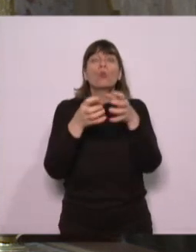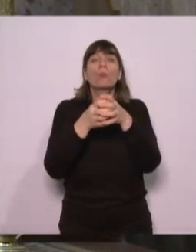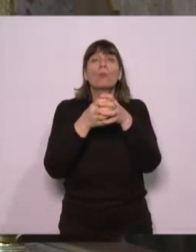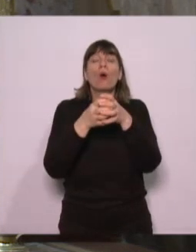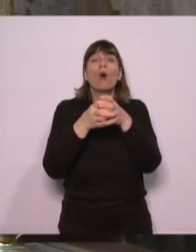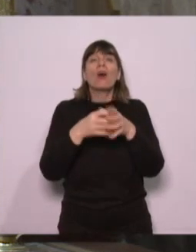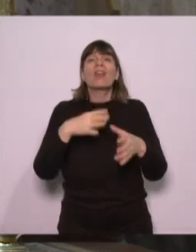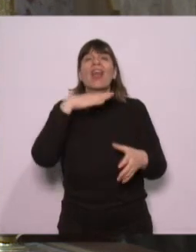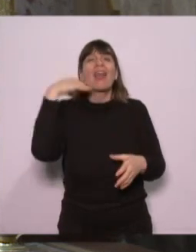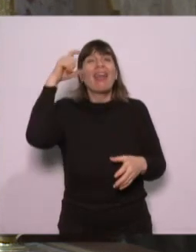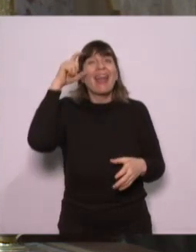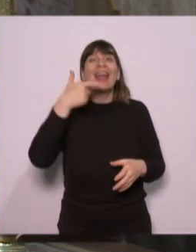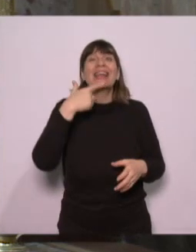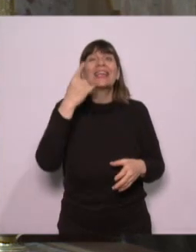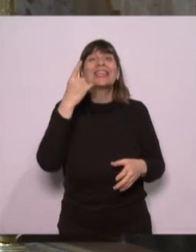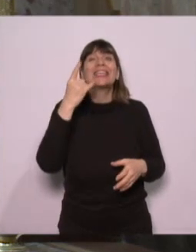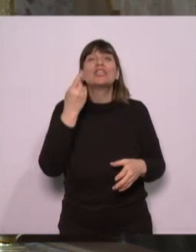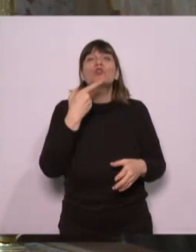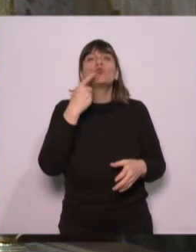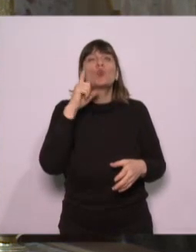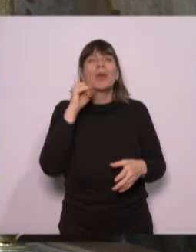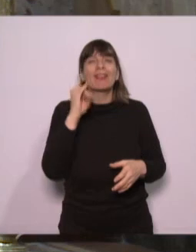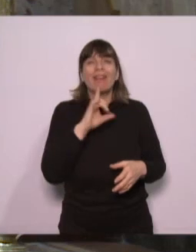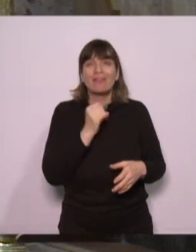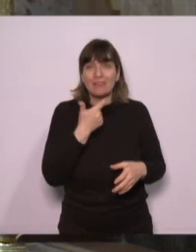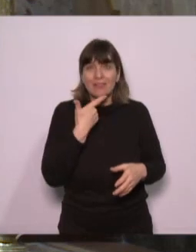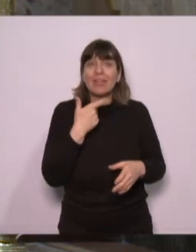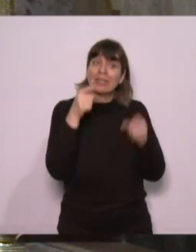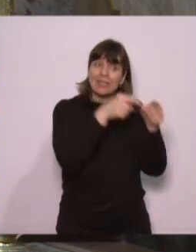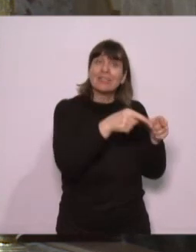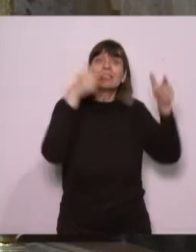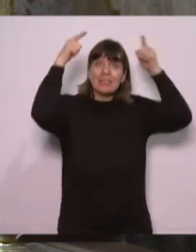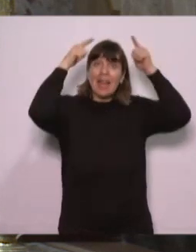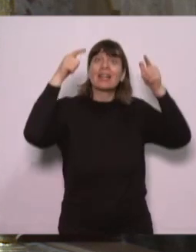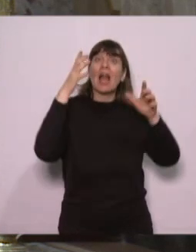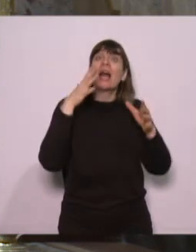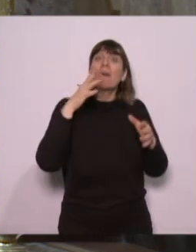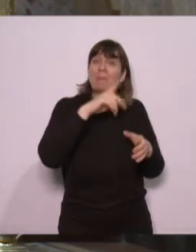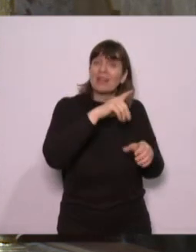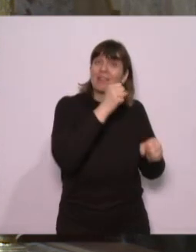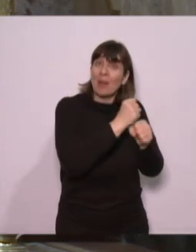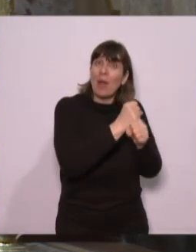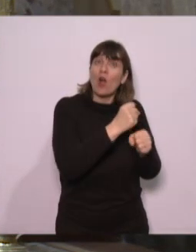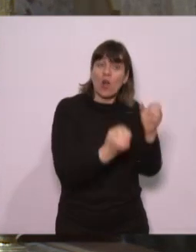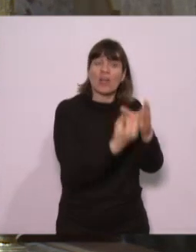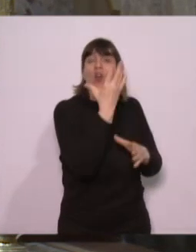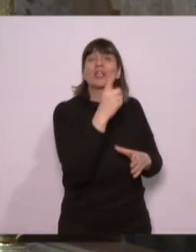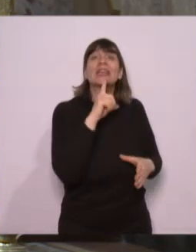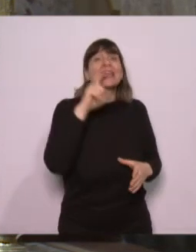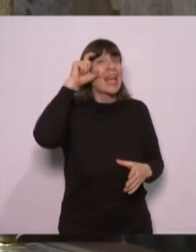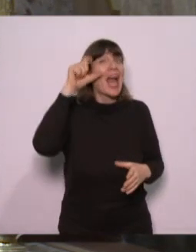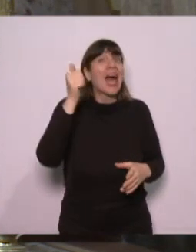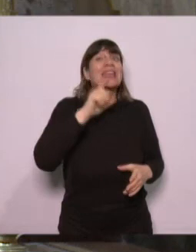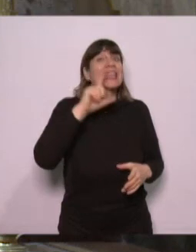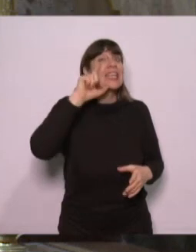San Cayetano a los teatinos, que se dedicaron sobre todo a la atención